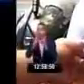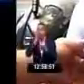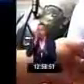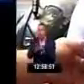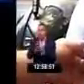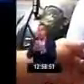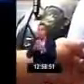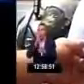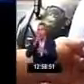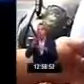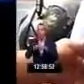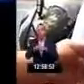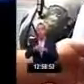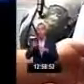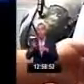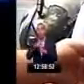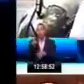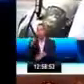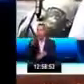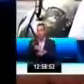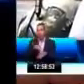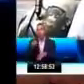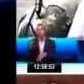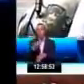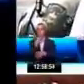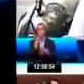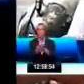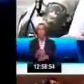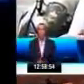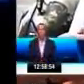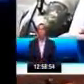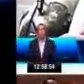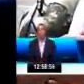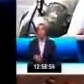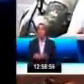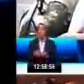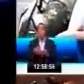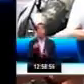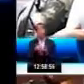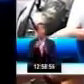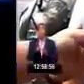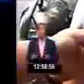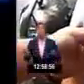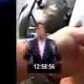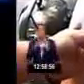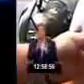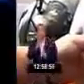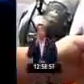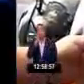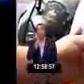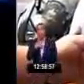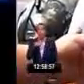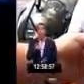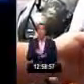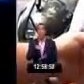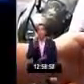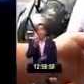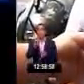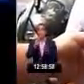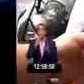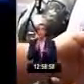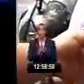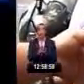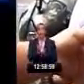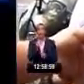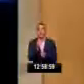Todos los comunicados que ha realizado el tecnólogo Jorge Calderón, en todos siempre puntualiza que lo más importante es que se mantenga siempre, que no se paralicen jamás